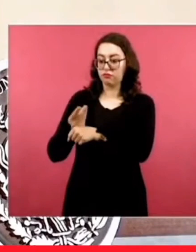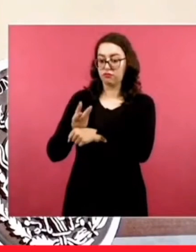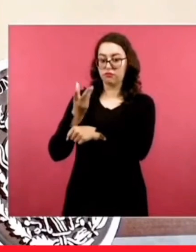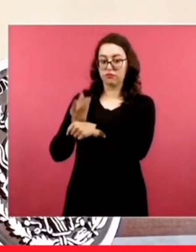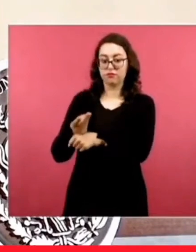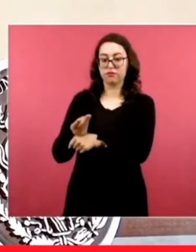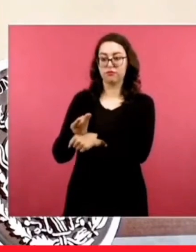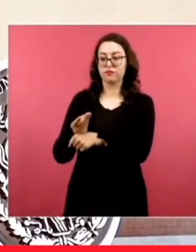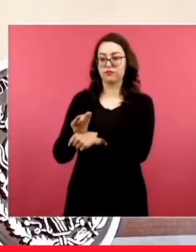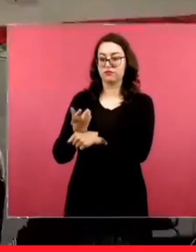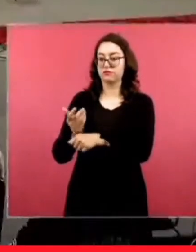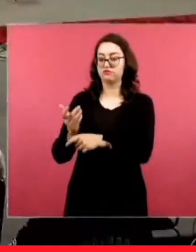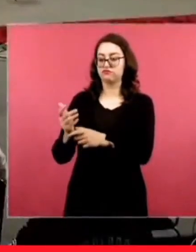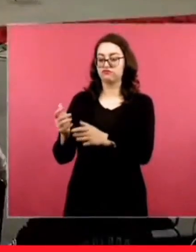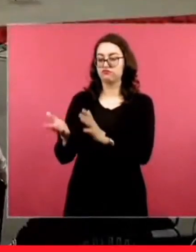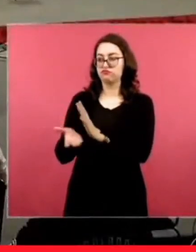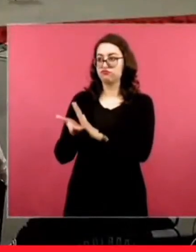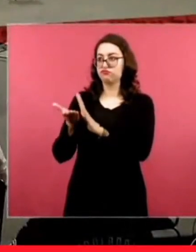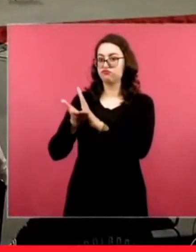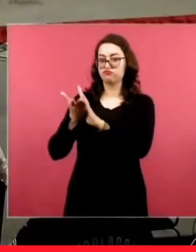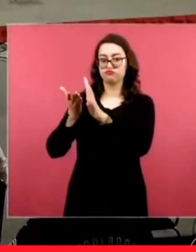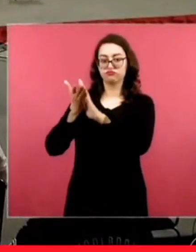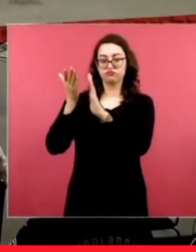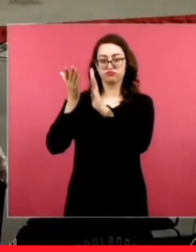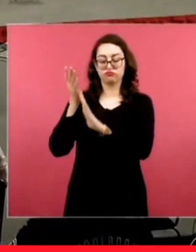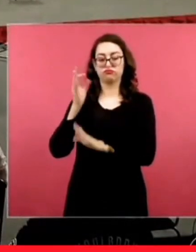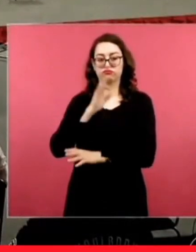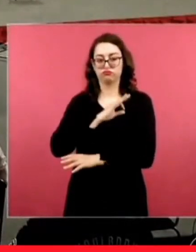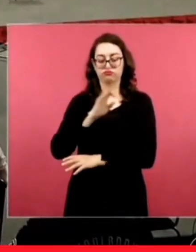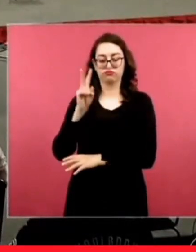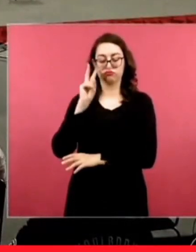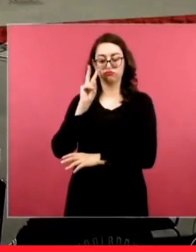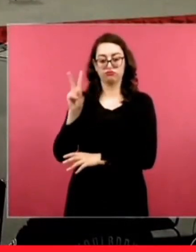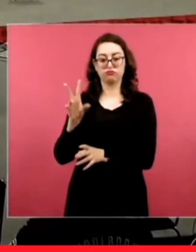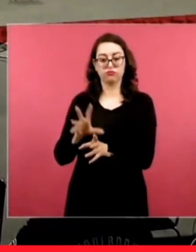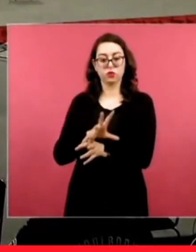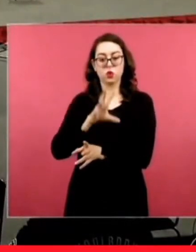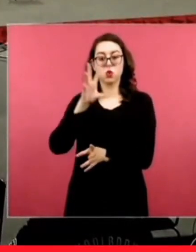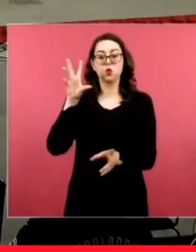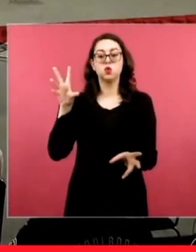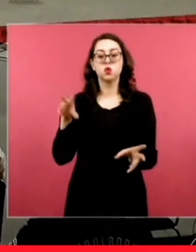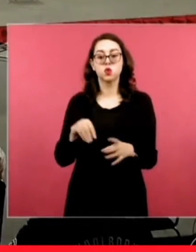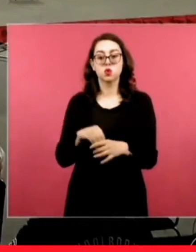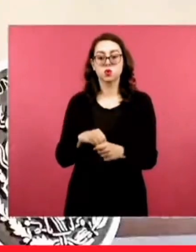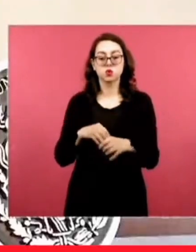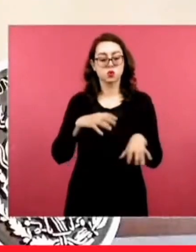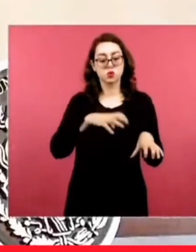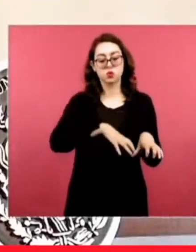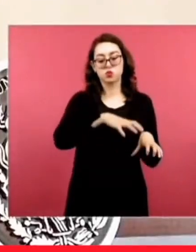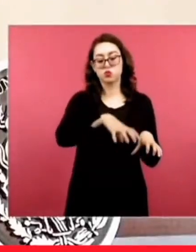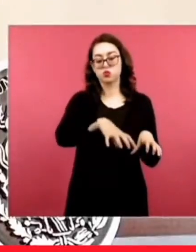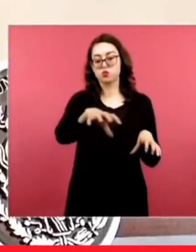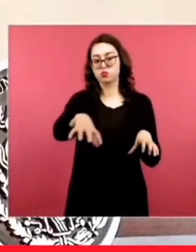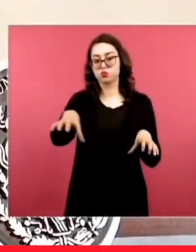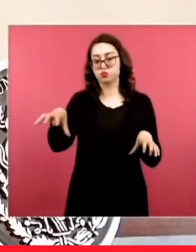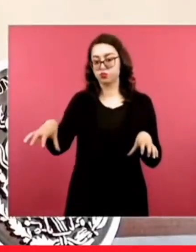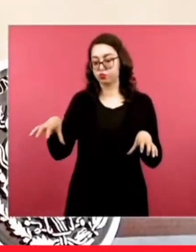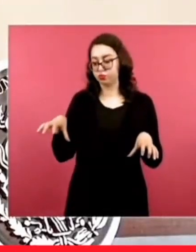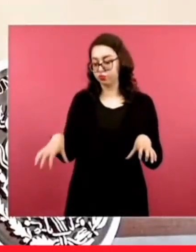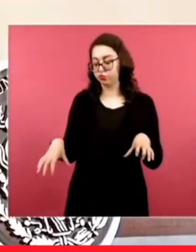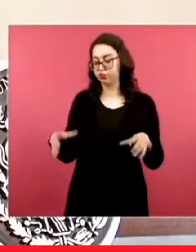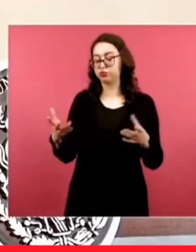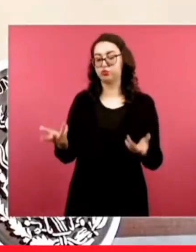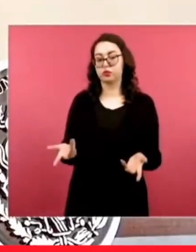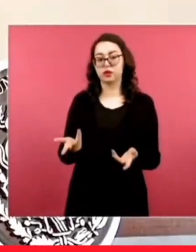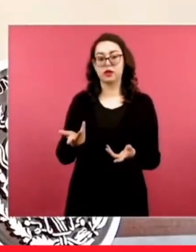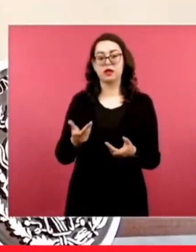de los elementos arquitectónicos. Ahí se describe de manera general cuántas son las zonas arqueológicas por cada uno de